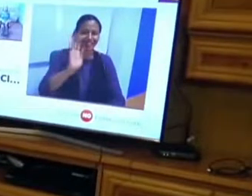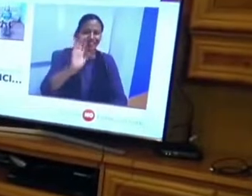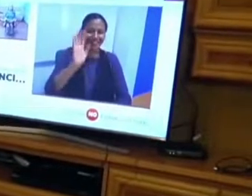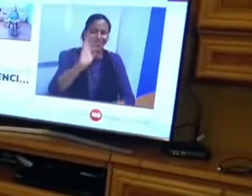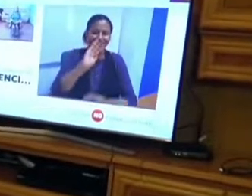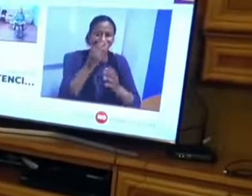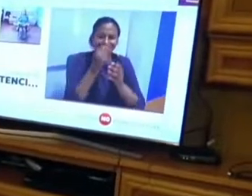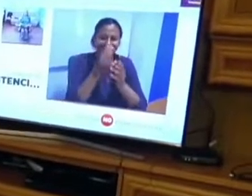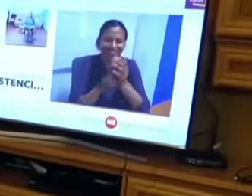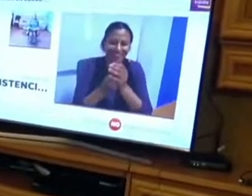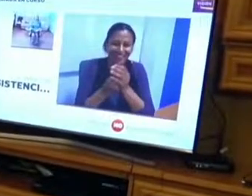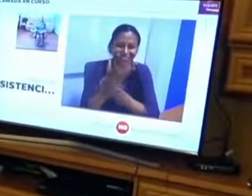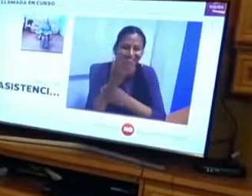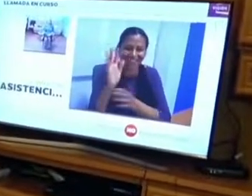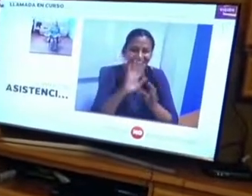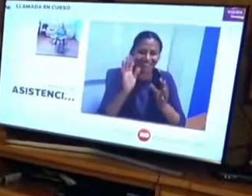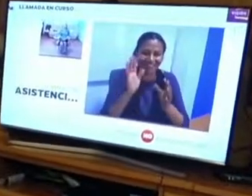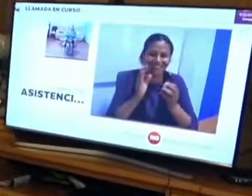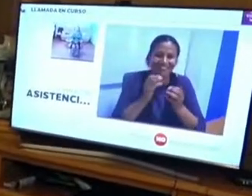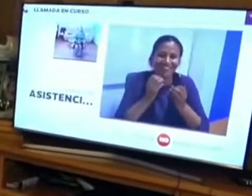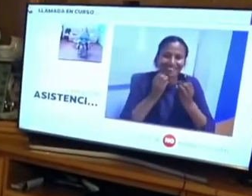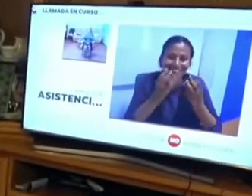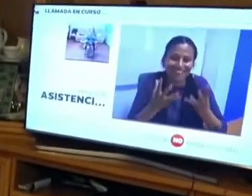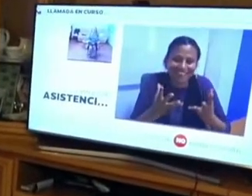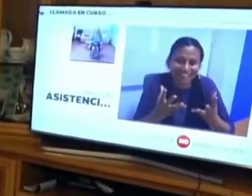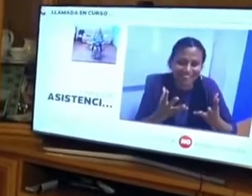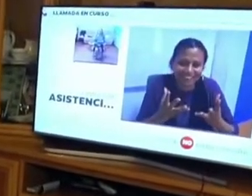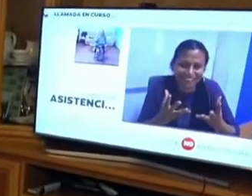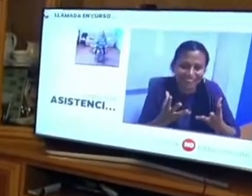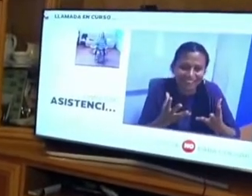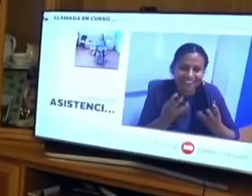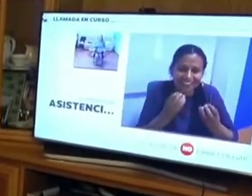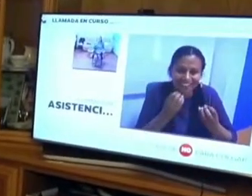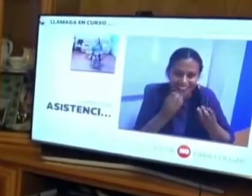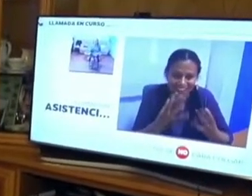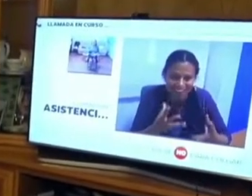Hola buenos días Qué tal Hola